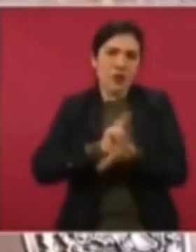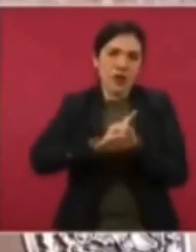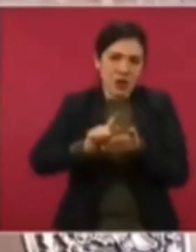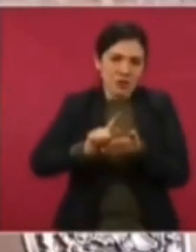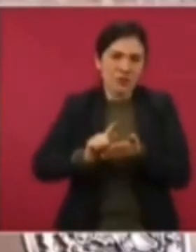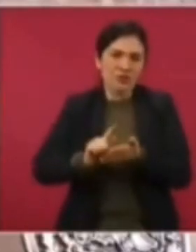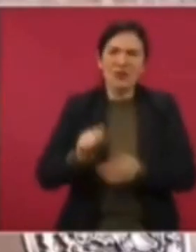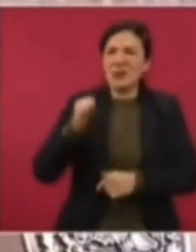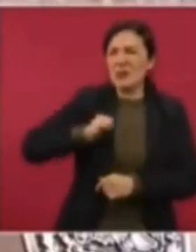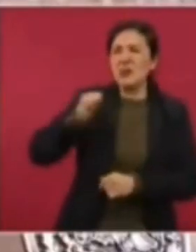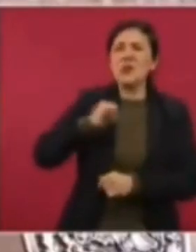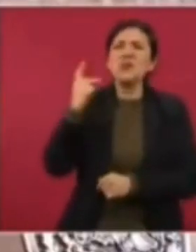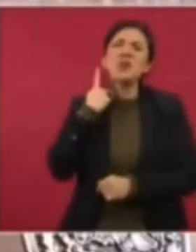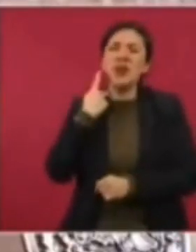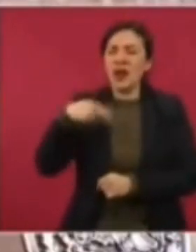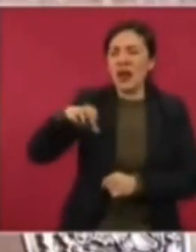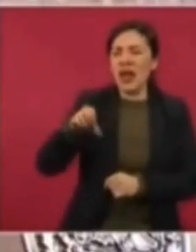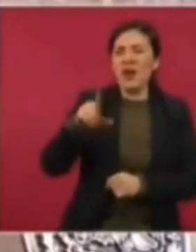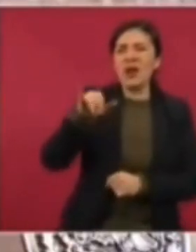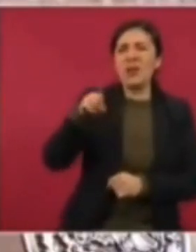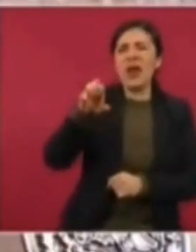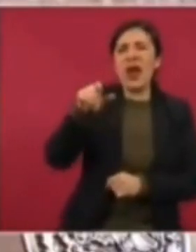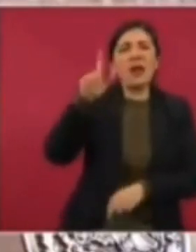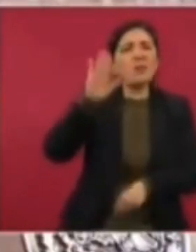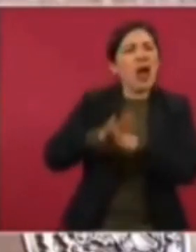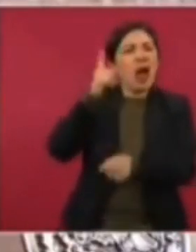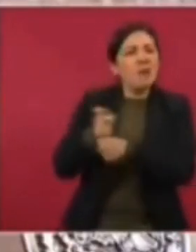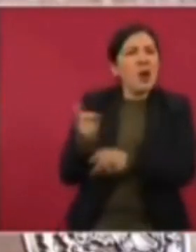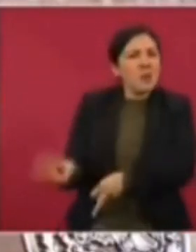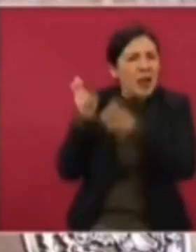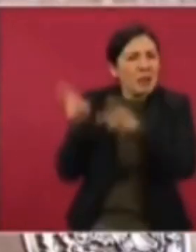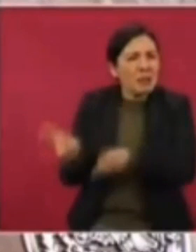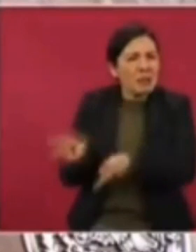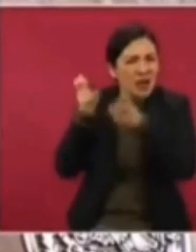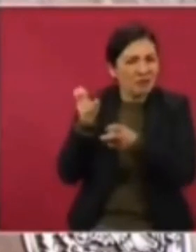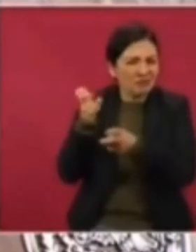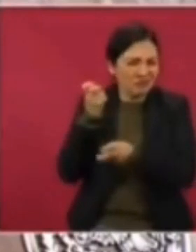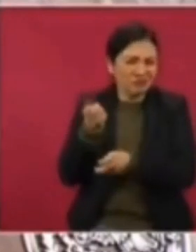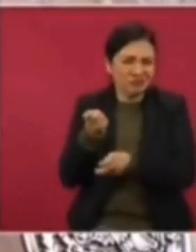de la política neoliberal o de pillaje.